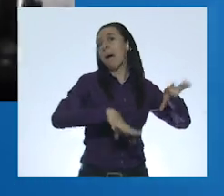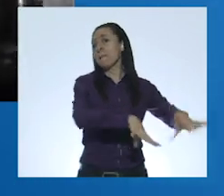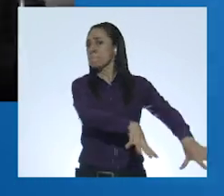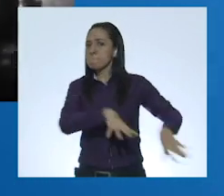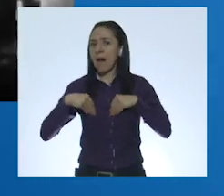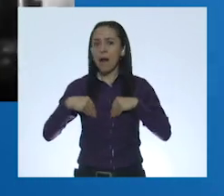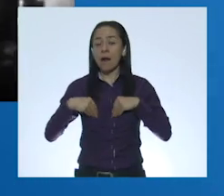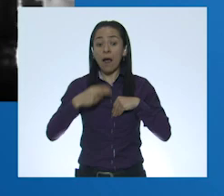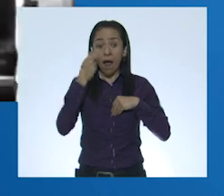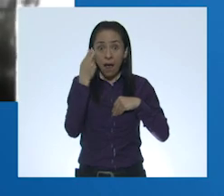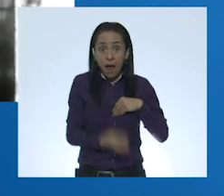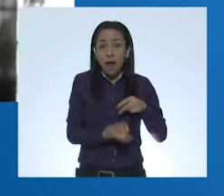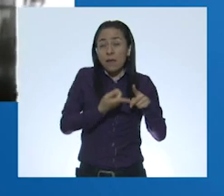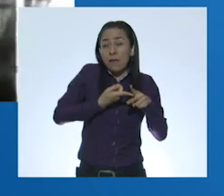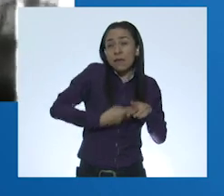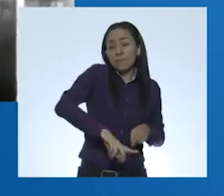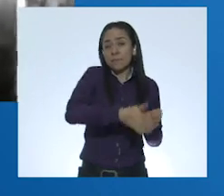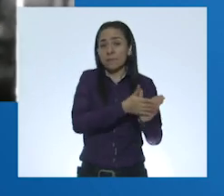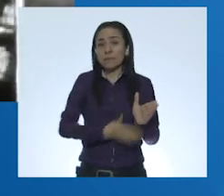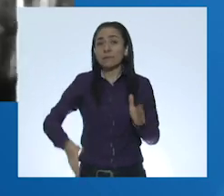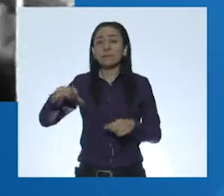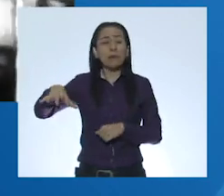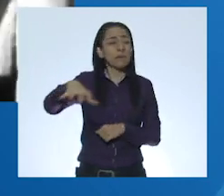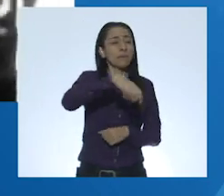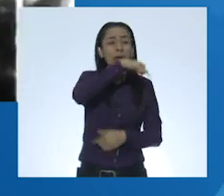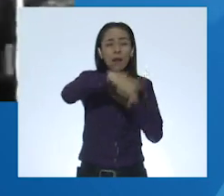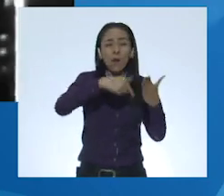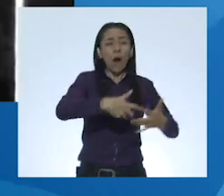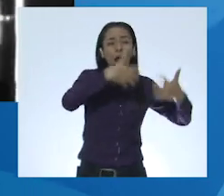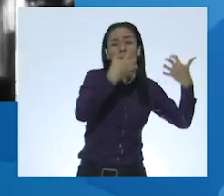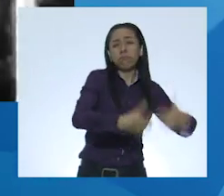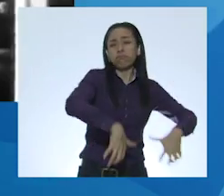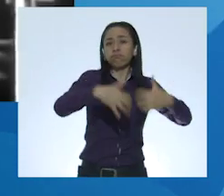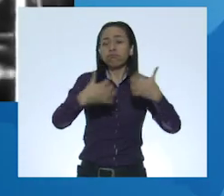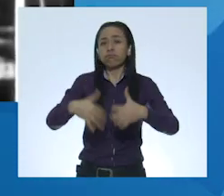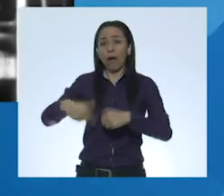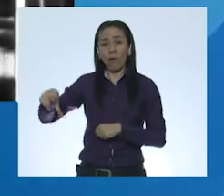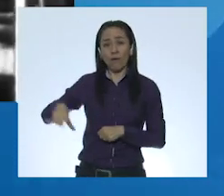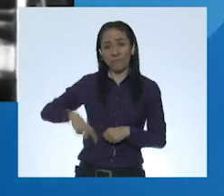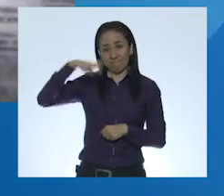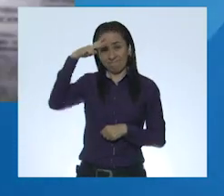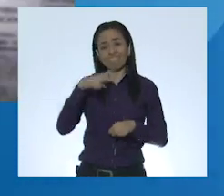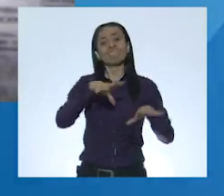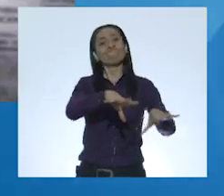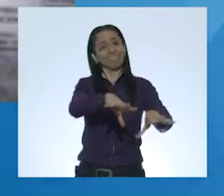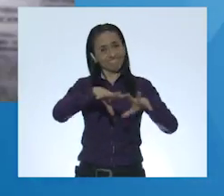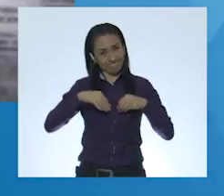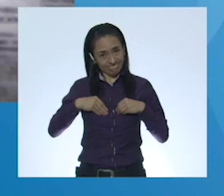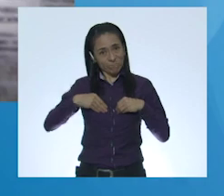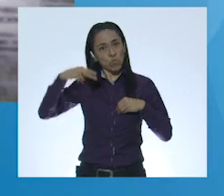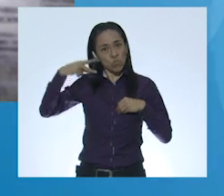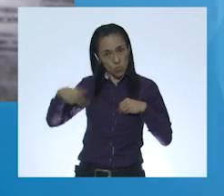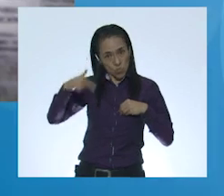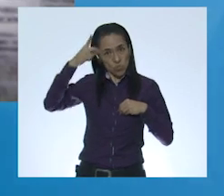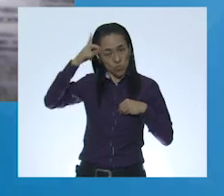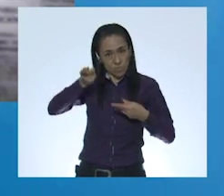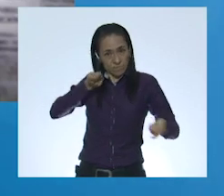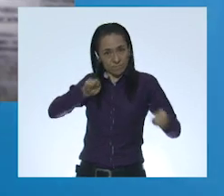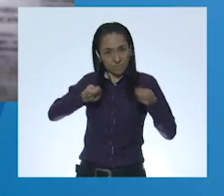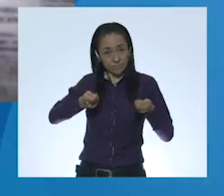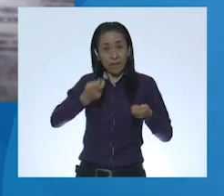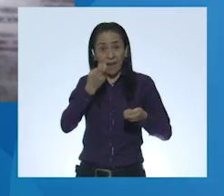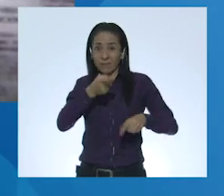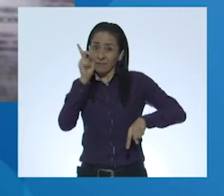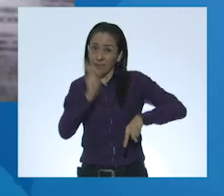ese momento, sus instalaciones y maquinarias quedaron en manos del Estado mexicano. La expropiación fue una